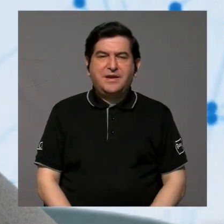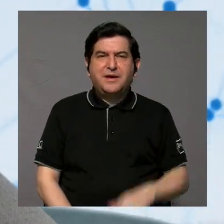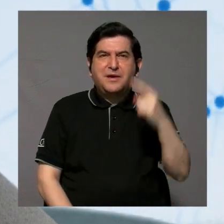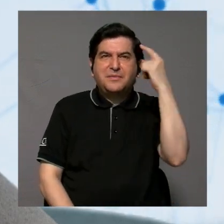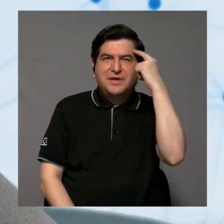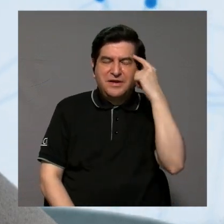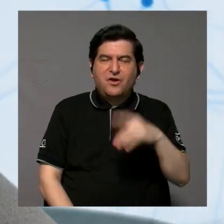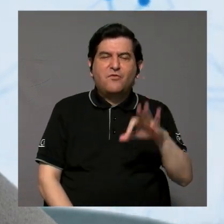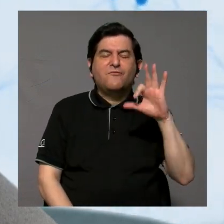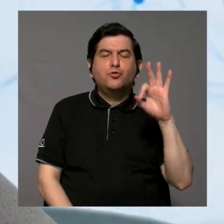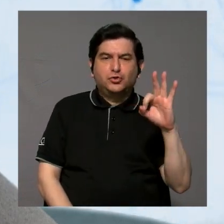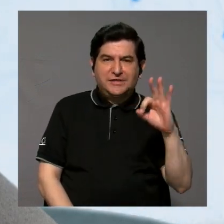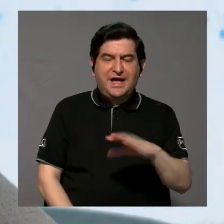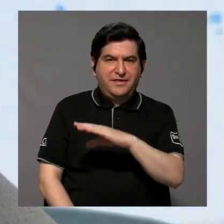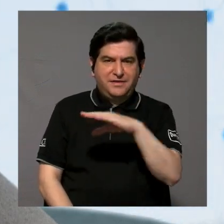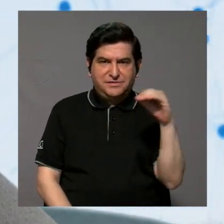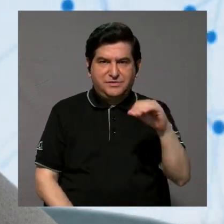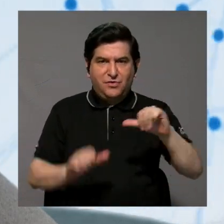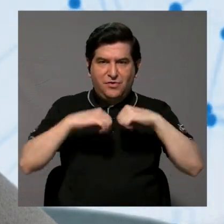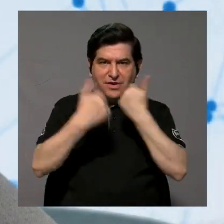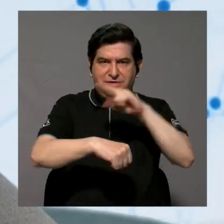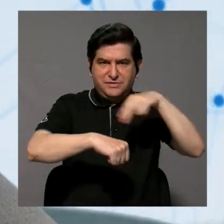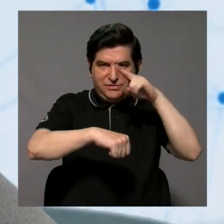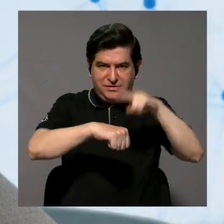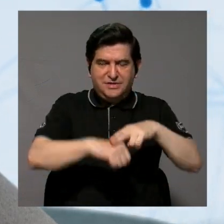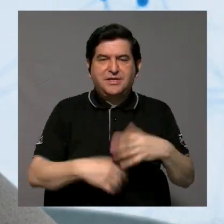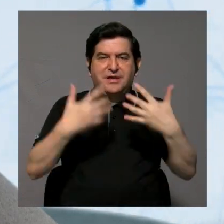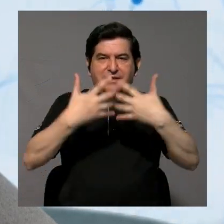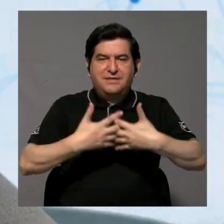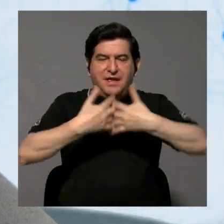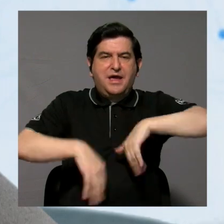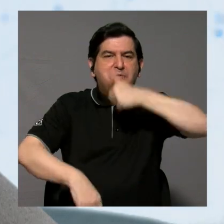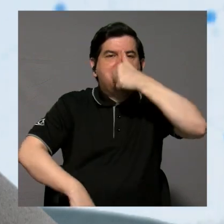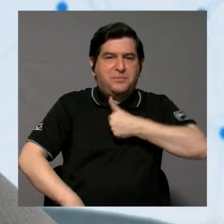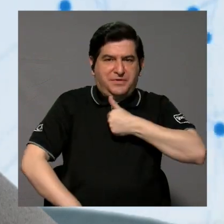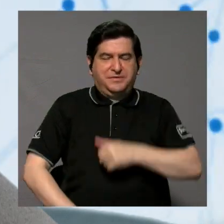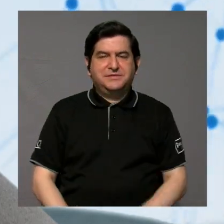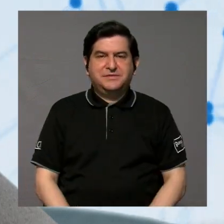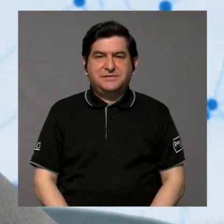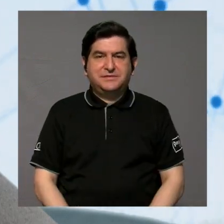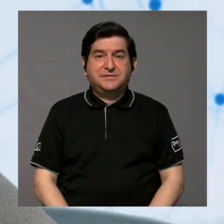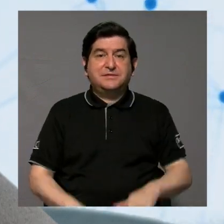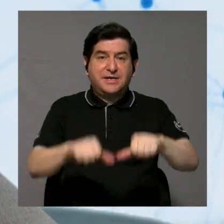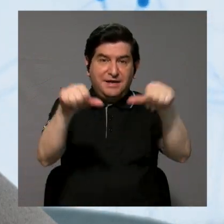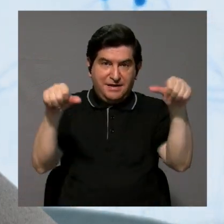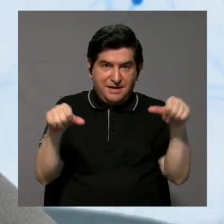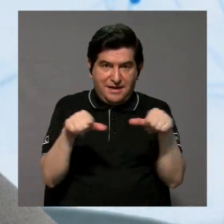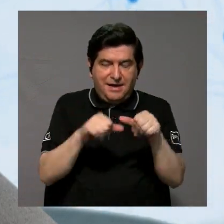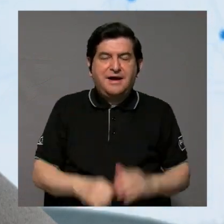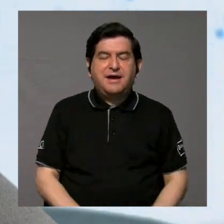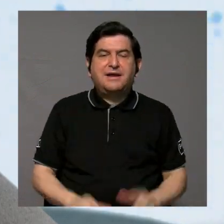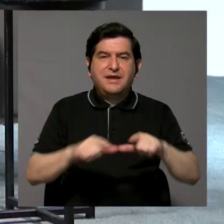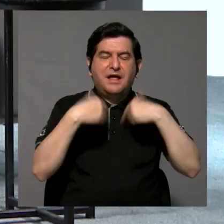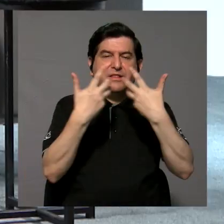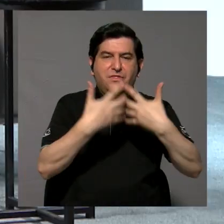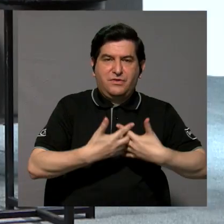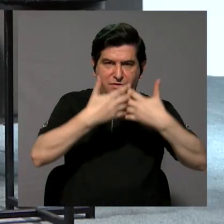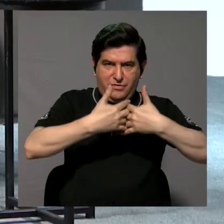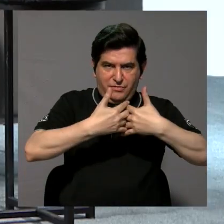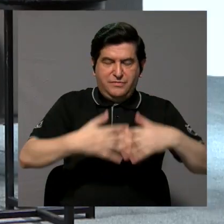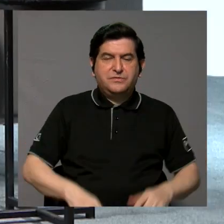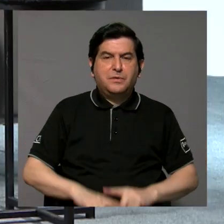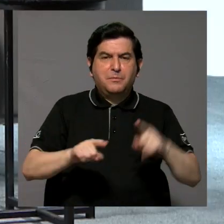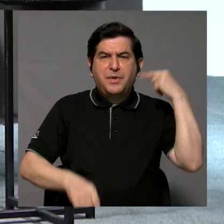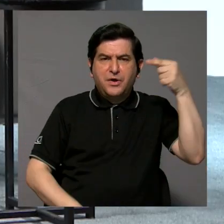como FUSADES, o a la Asociación Nacional de Empresa Privada, que es un ala, digamos, de los grupos empresariales en El Salvador. Sin embargo, en